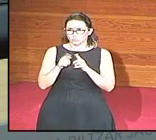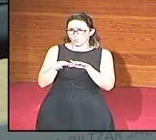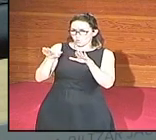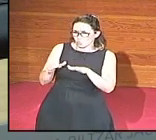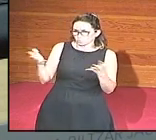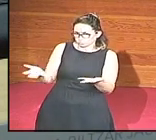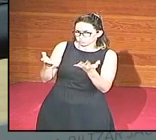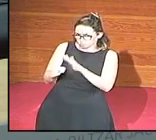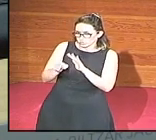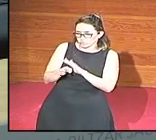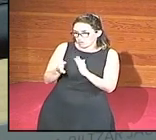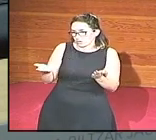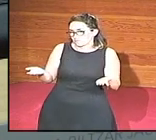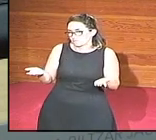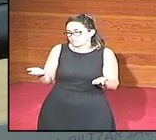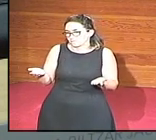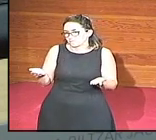sea,